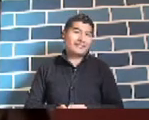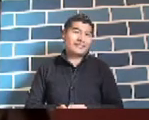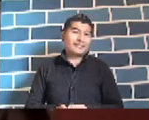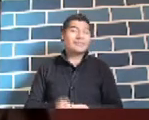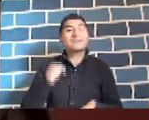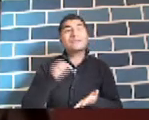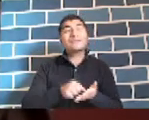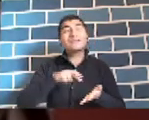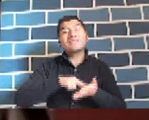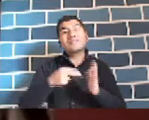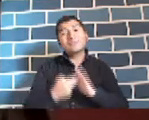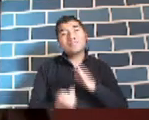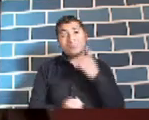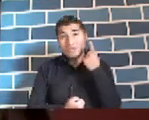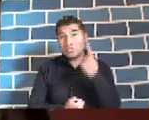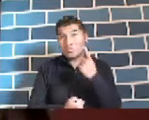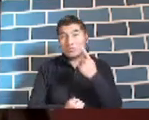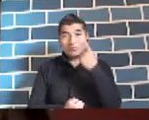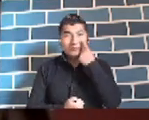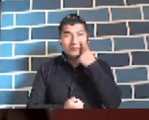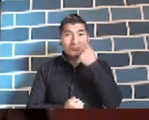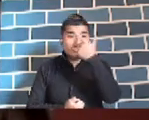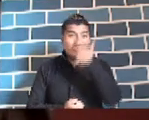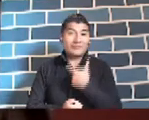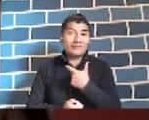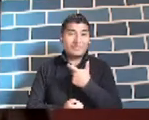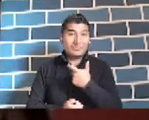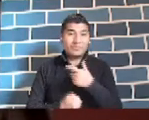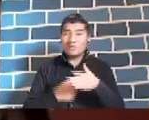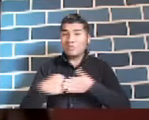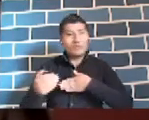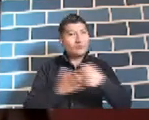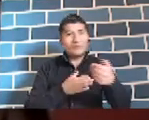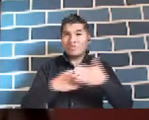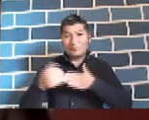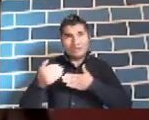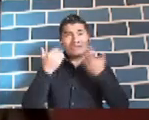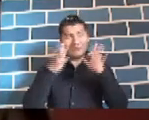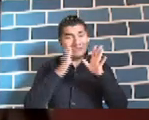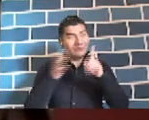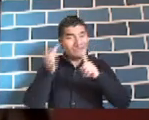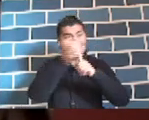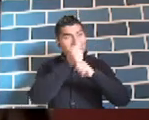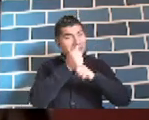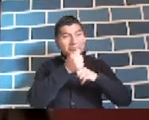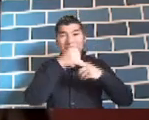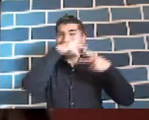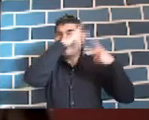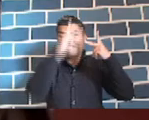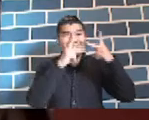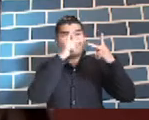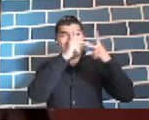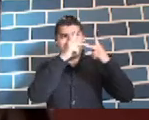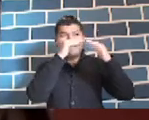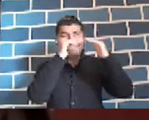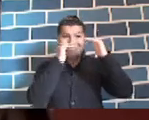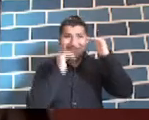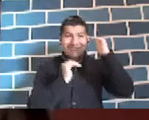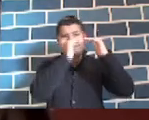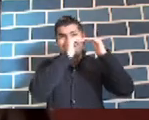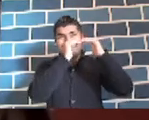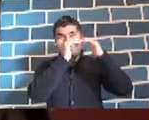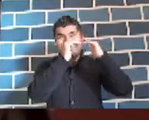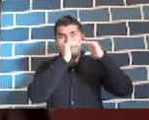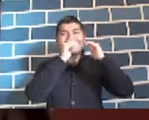esto significa por un lado reconocer que aunque hayamos alcanzado la excelencia debemos ser